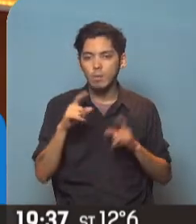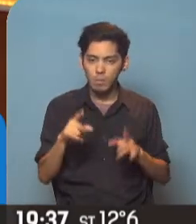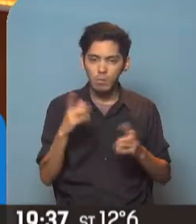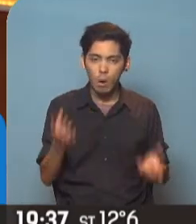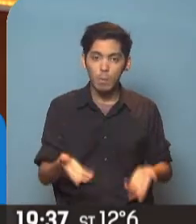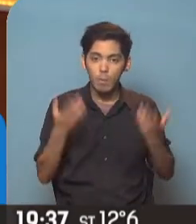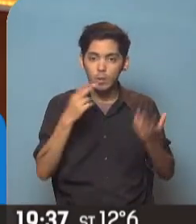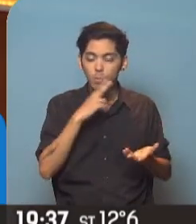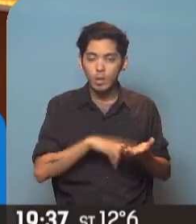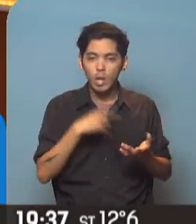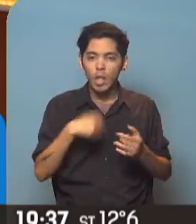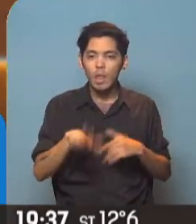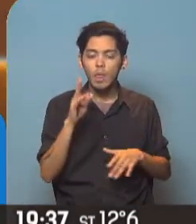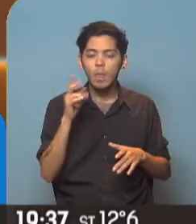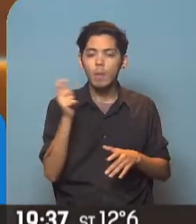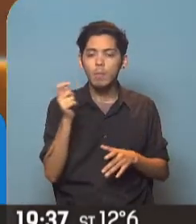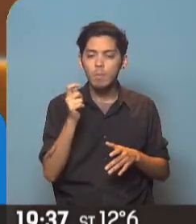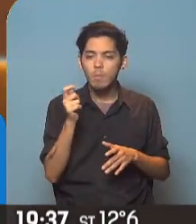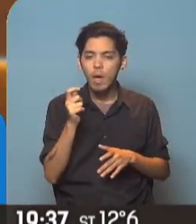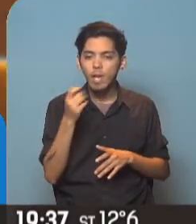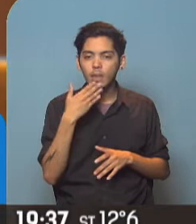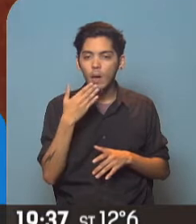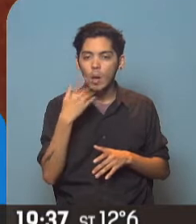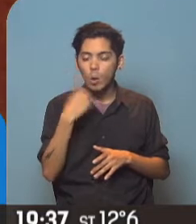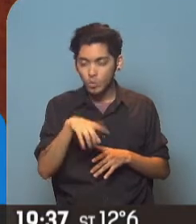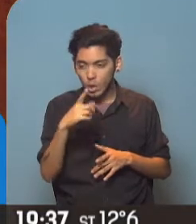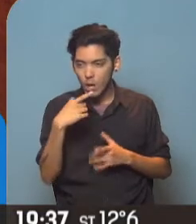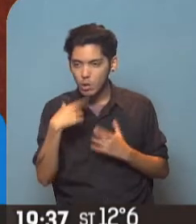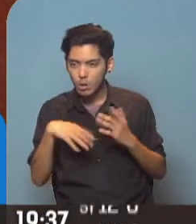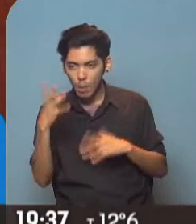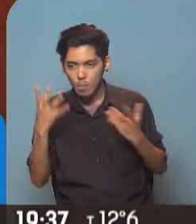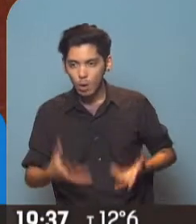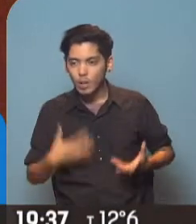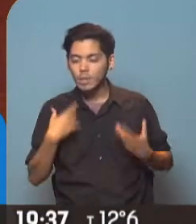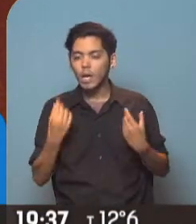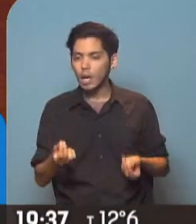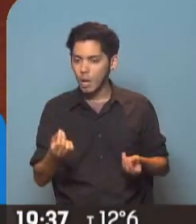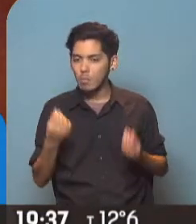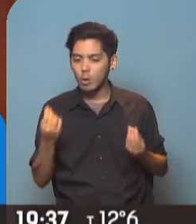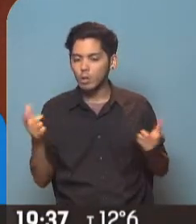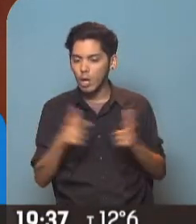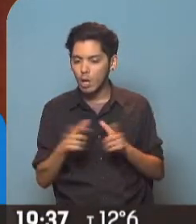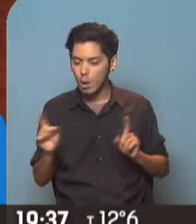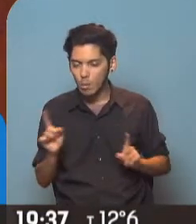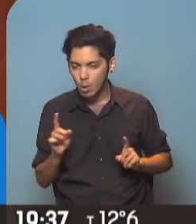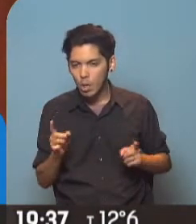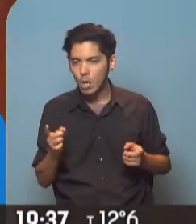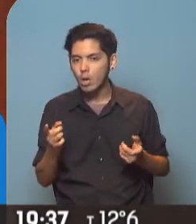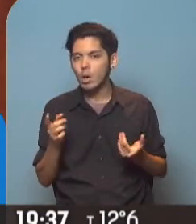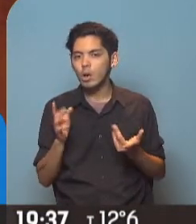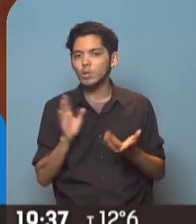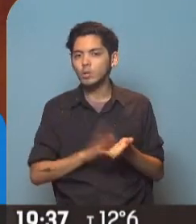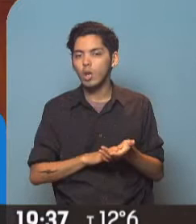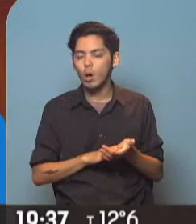tarifario que es a partir del mes de abril ustedes lo que cuestionan más allá de que les informe en esto es porque nos hizo una audiencia pública para fijar un precio en